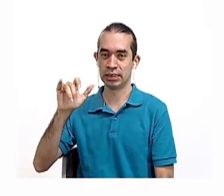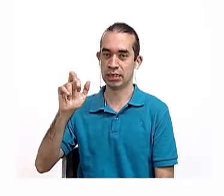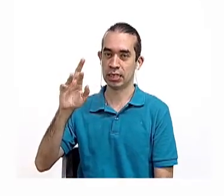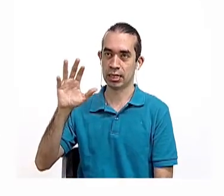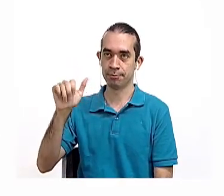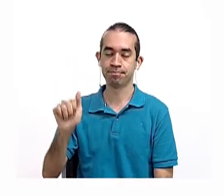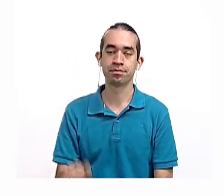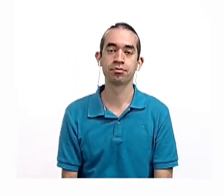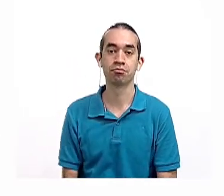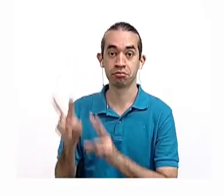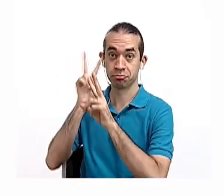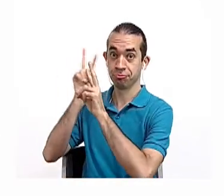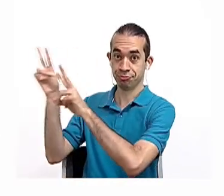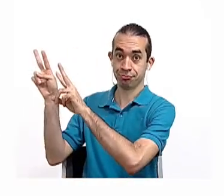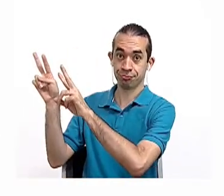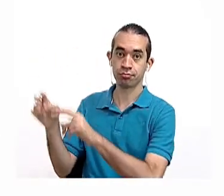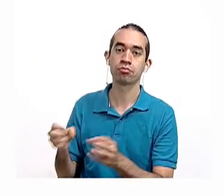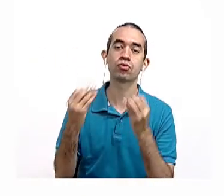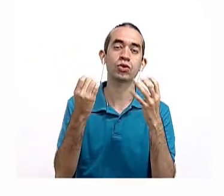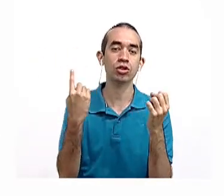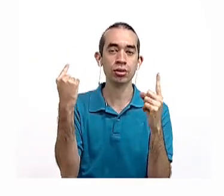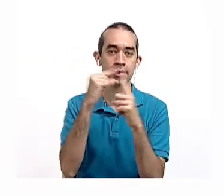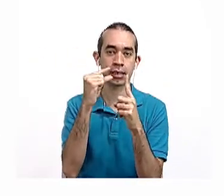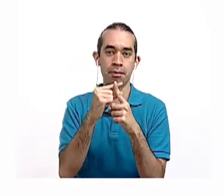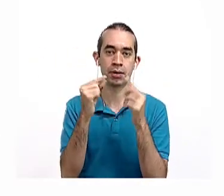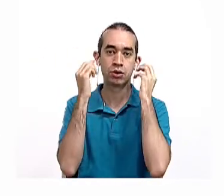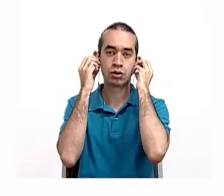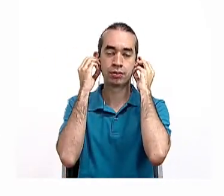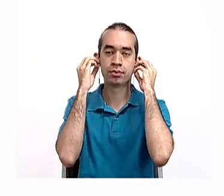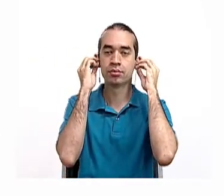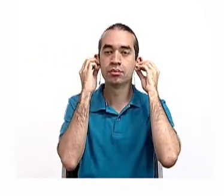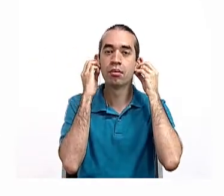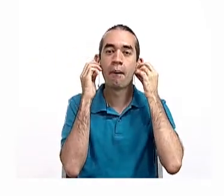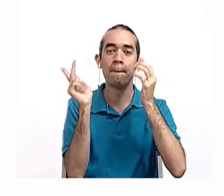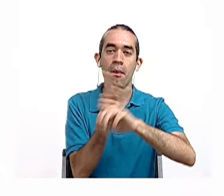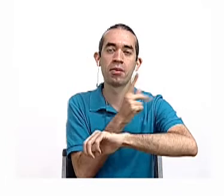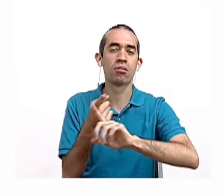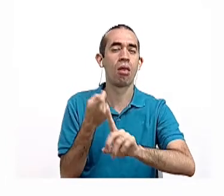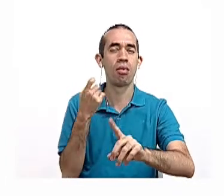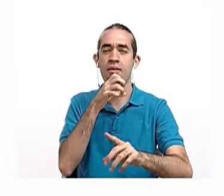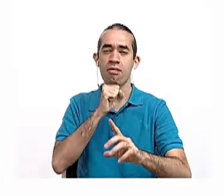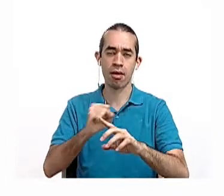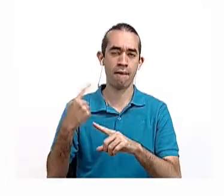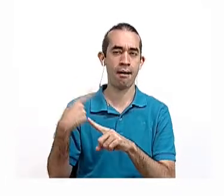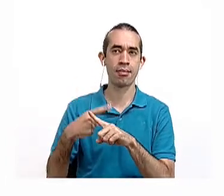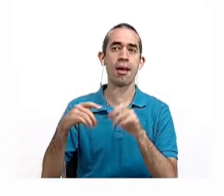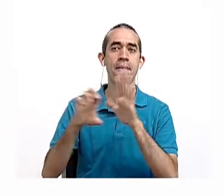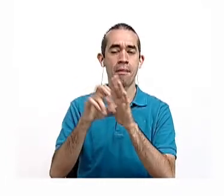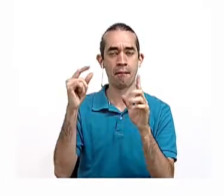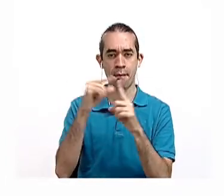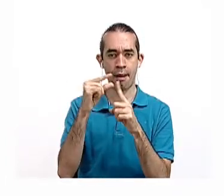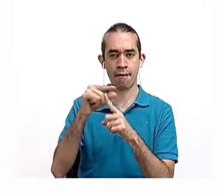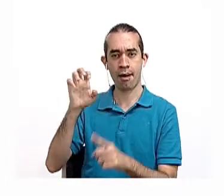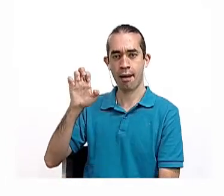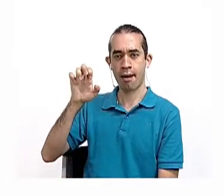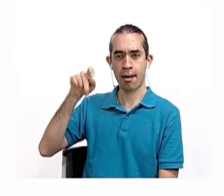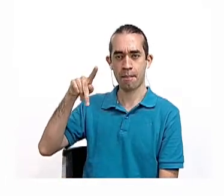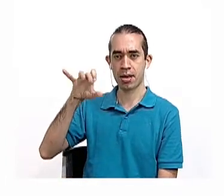De hecho, muchos de los términos poéticos provienen de la antigua Grecia, por ejemplo la palabra épica, canto heroico.